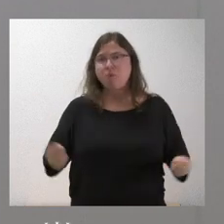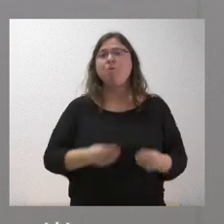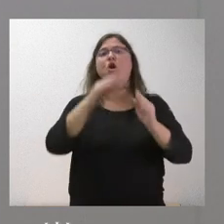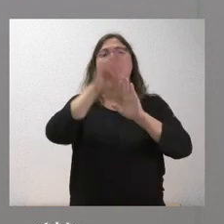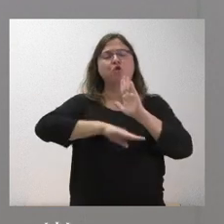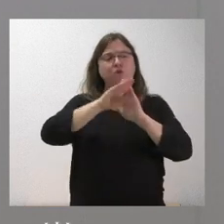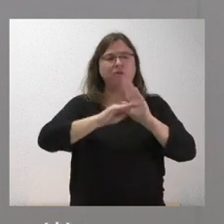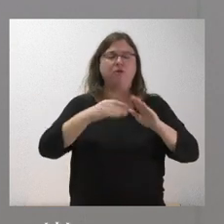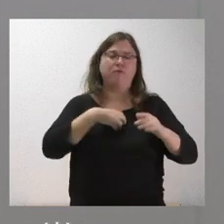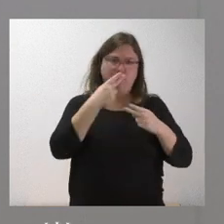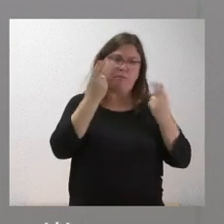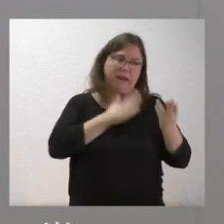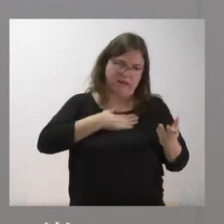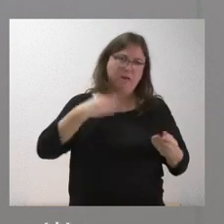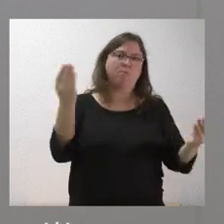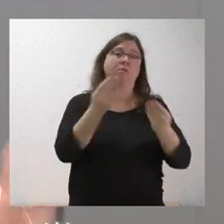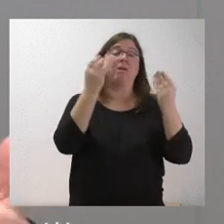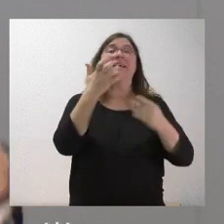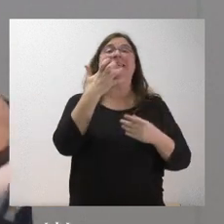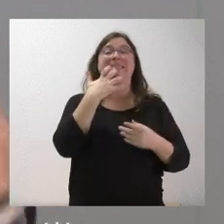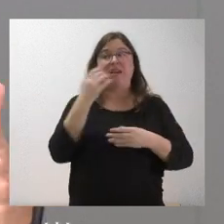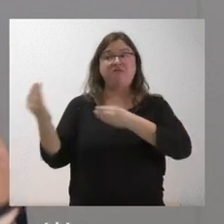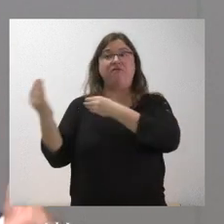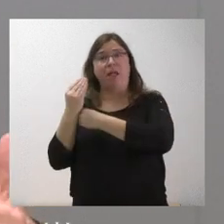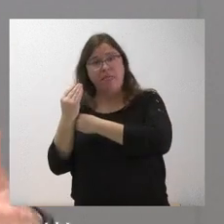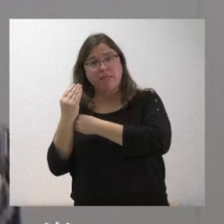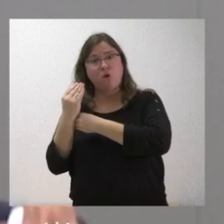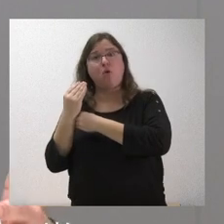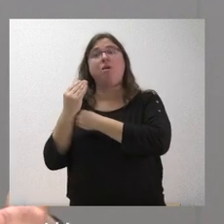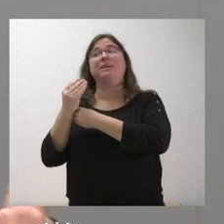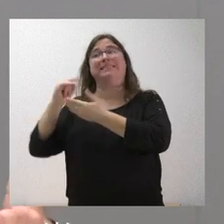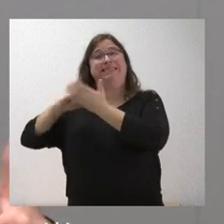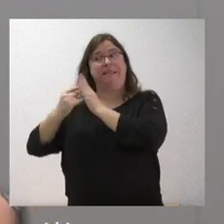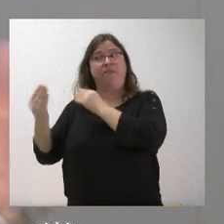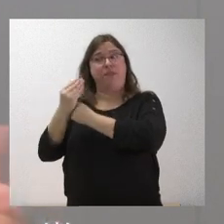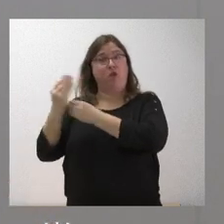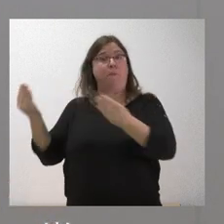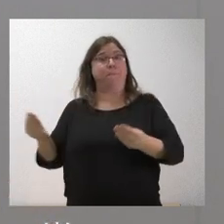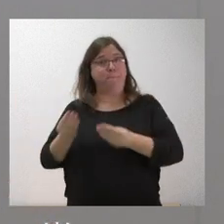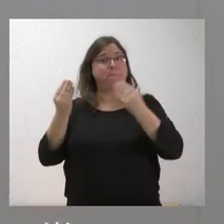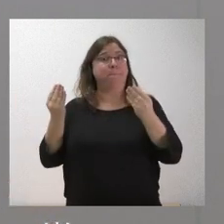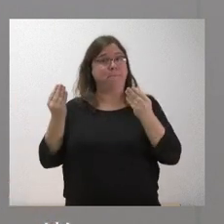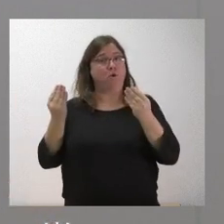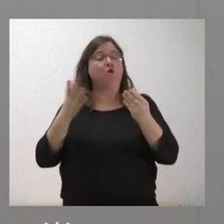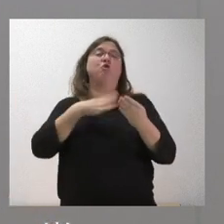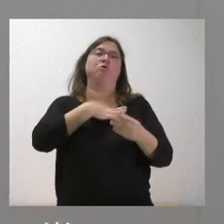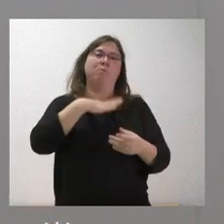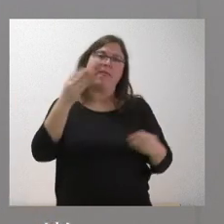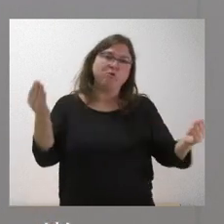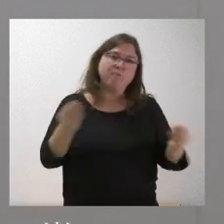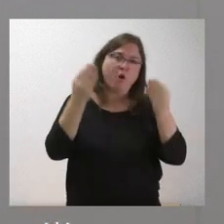empleados públicos pero cuanto mejor financiación tengamos del sistema más podremos